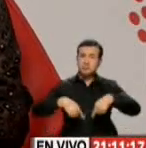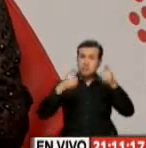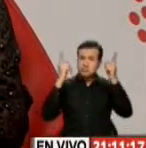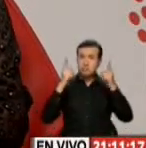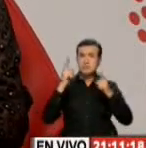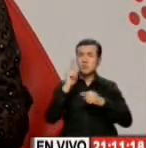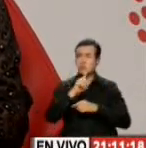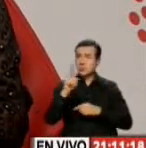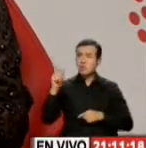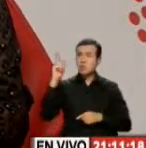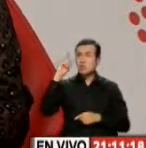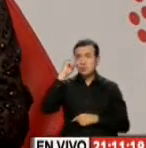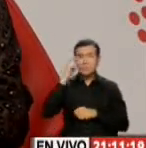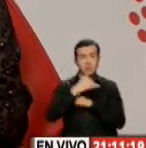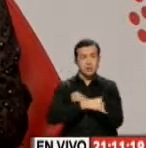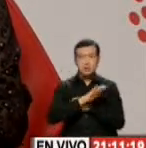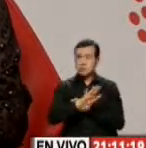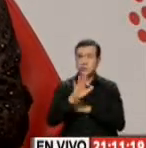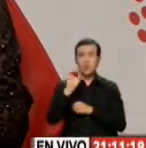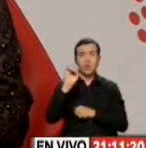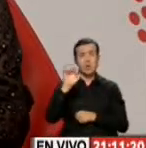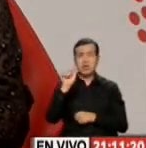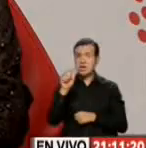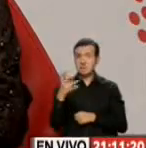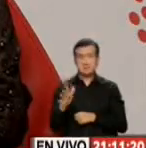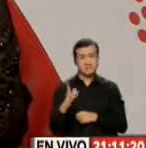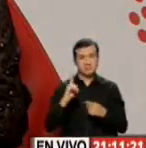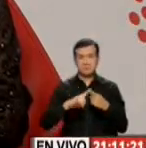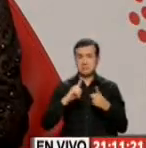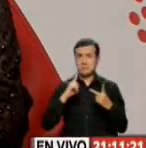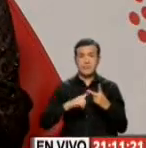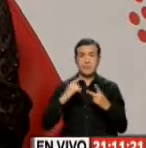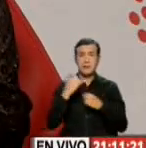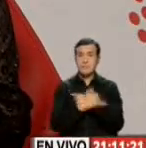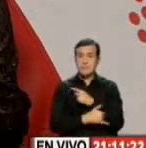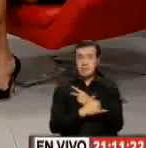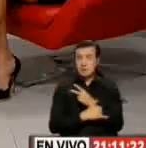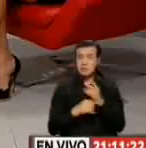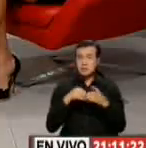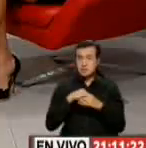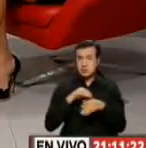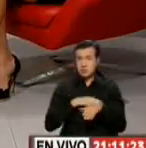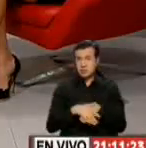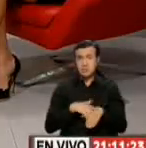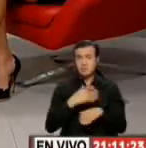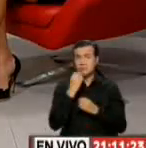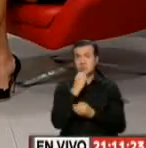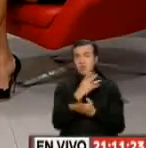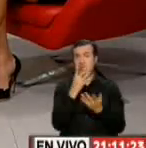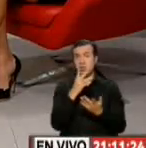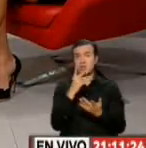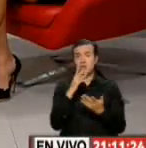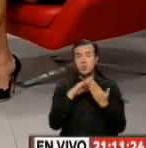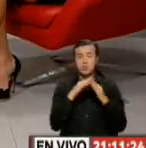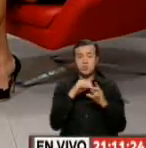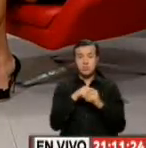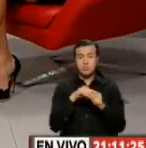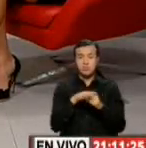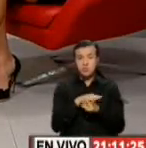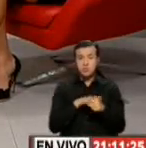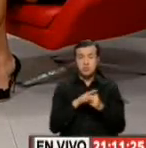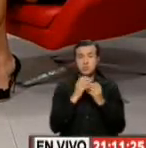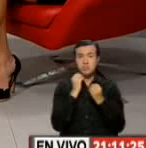de los distintos estados, ni de la OEA, ni tampoco los estados que estamos dentro de la región andina, más allá de la comunidad de la región